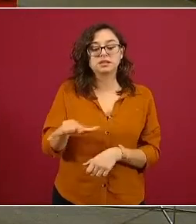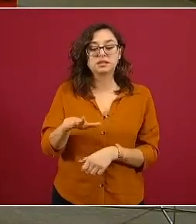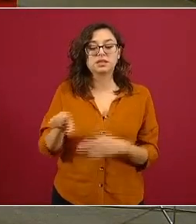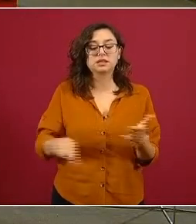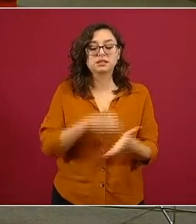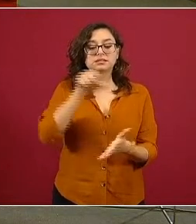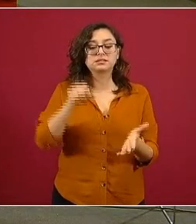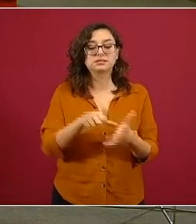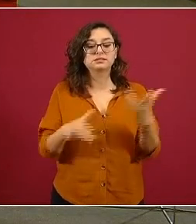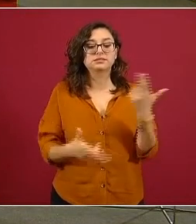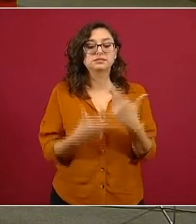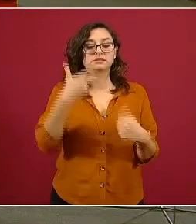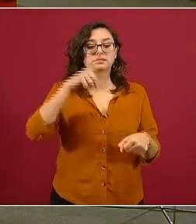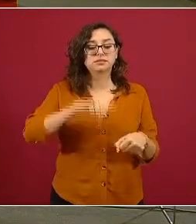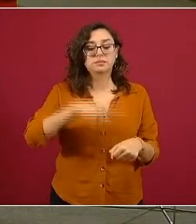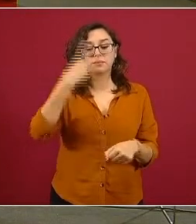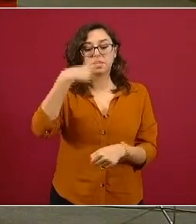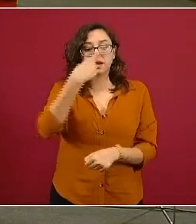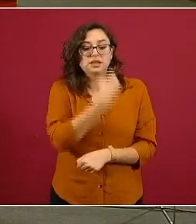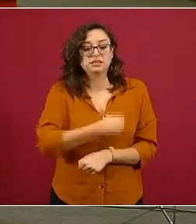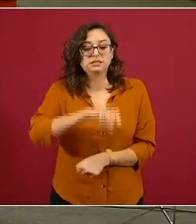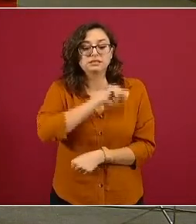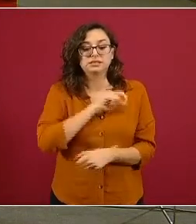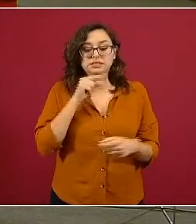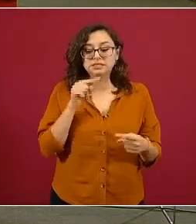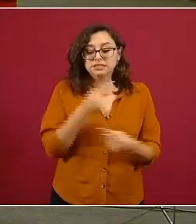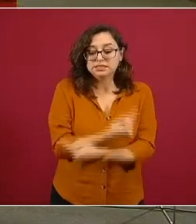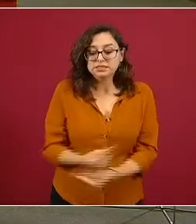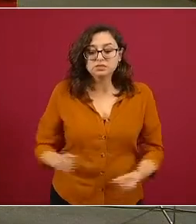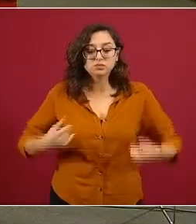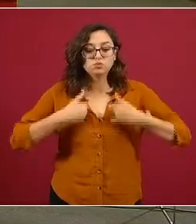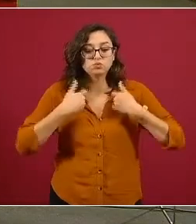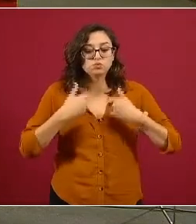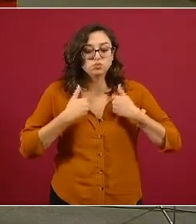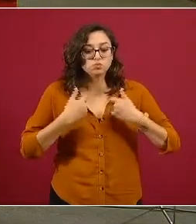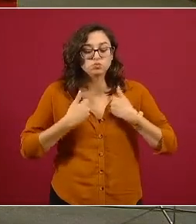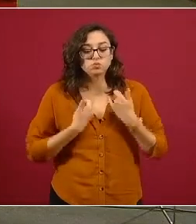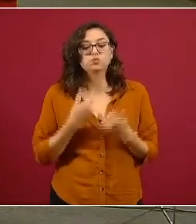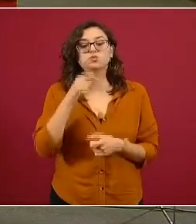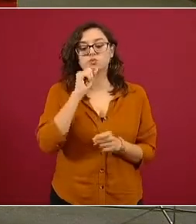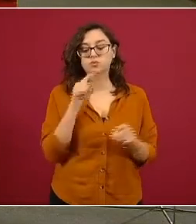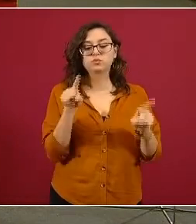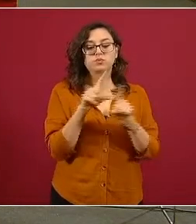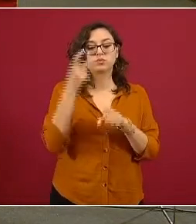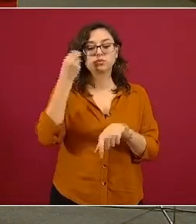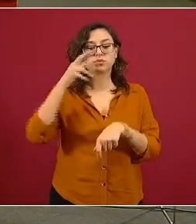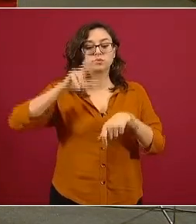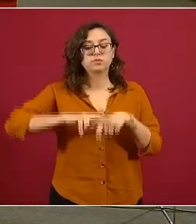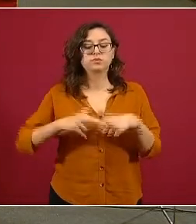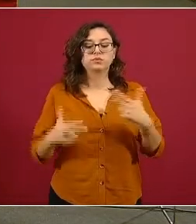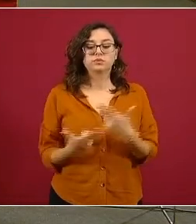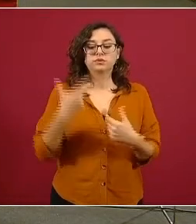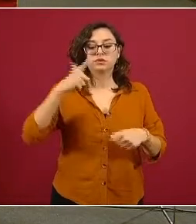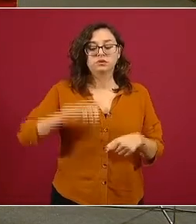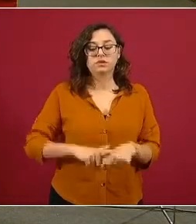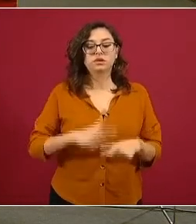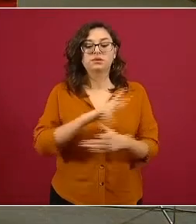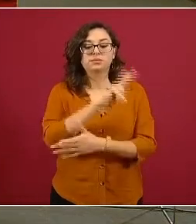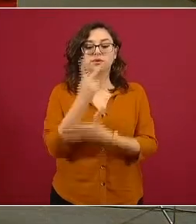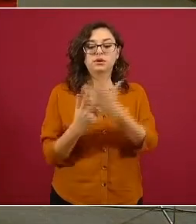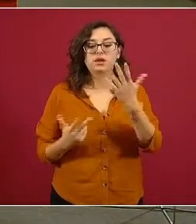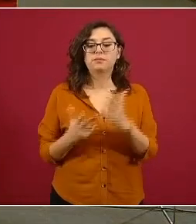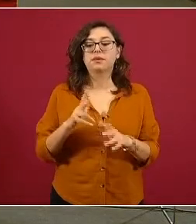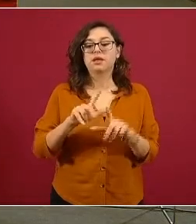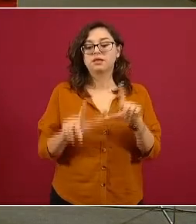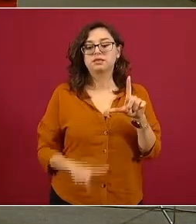Centro Nacional para la Salud de la Infancia y la Adolescencia y, por lo tanto, directora del Programa Nacional de Vacunación, nos va a comentar